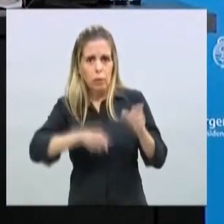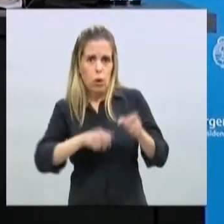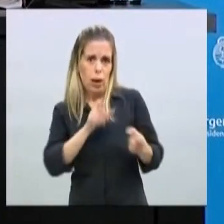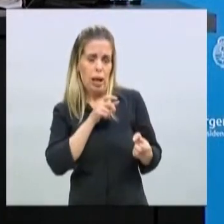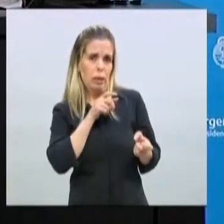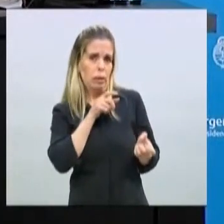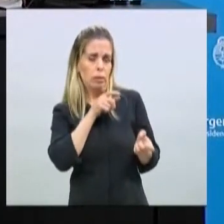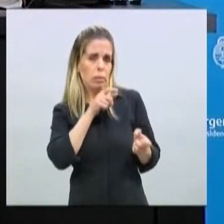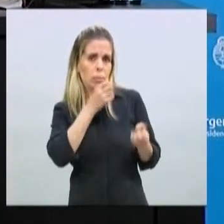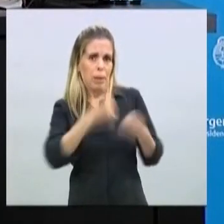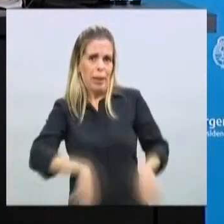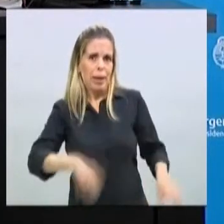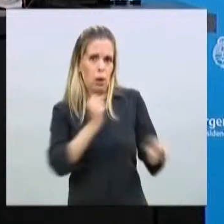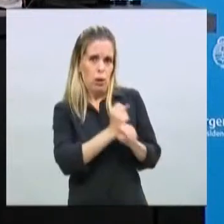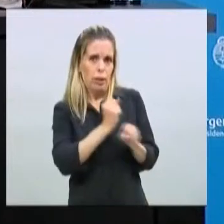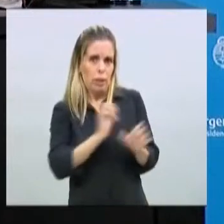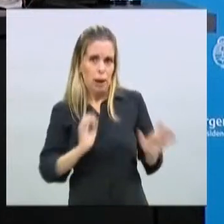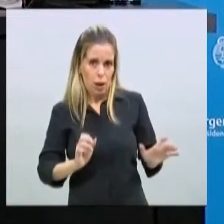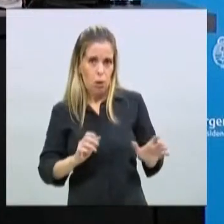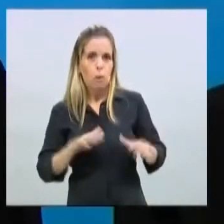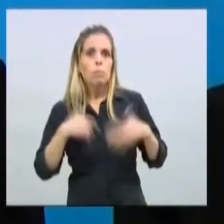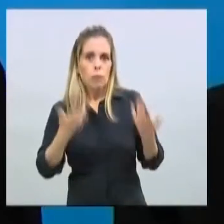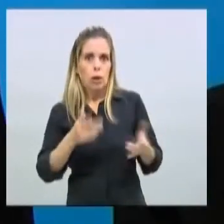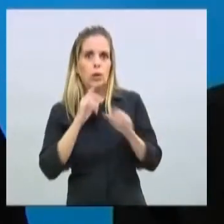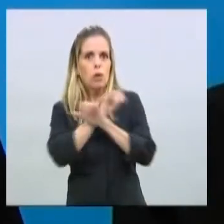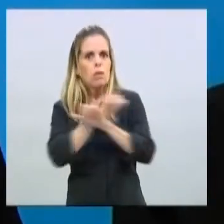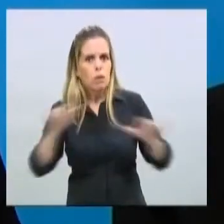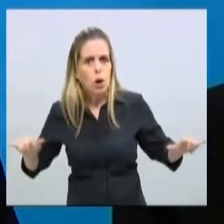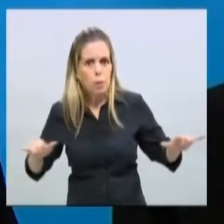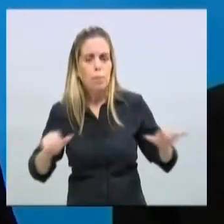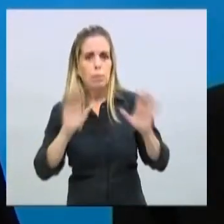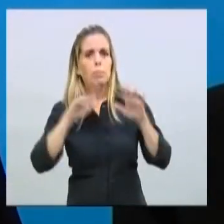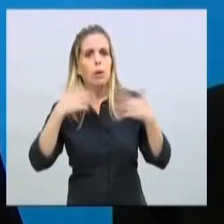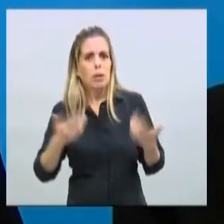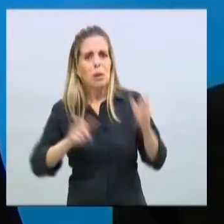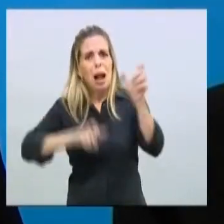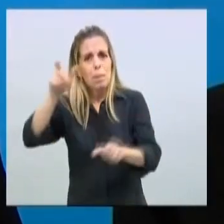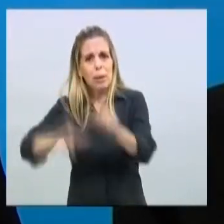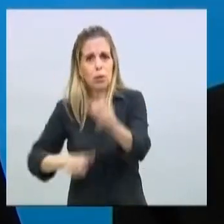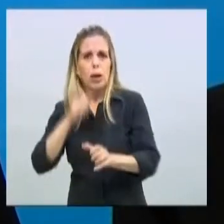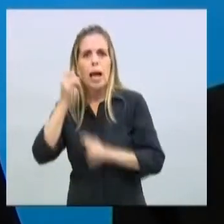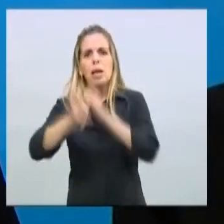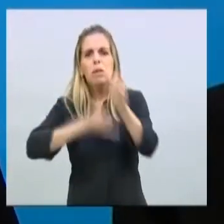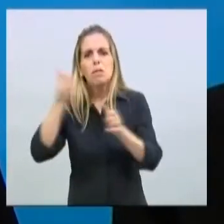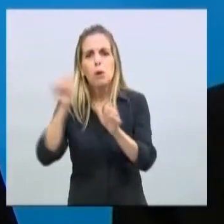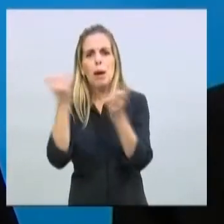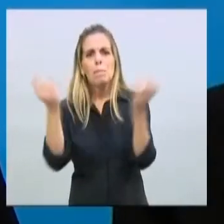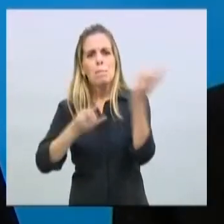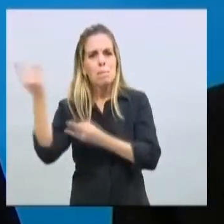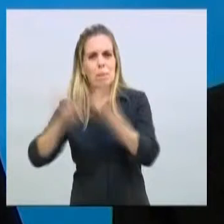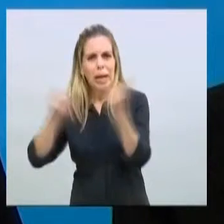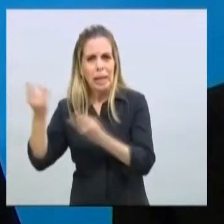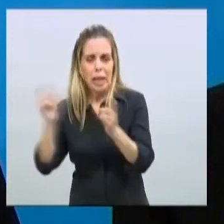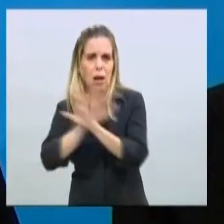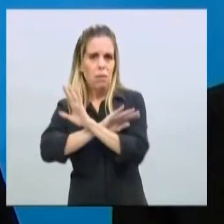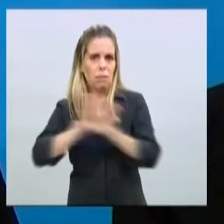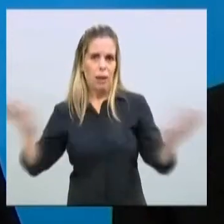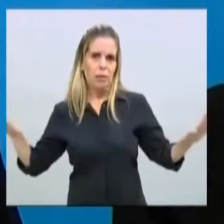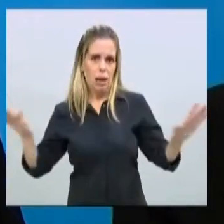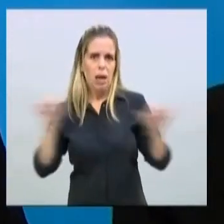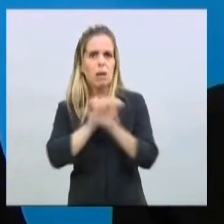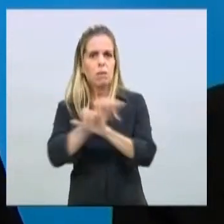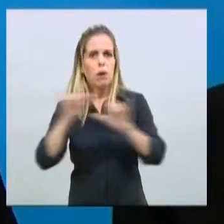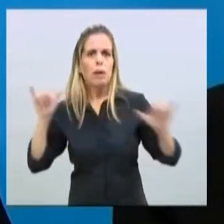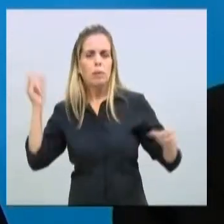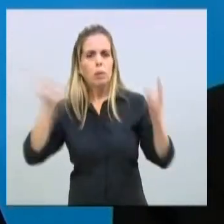mientan más, porque me cansan las mentiras, y porque cuando le mienten a la gente. Generan